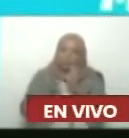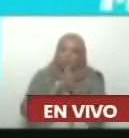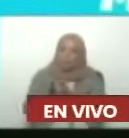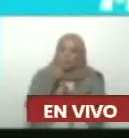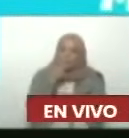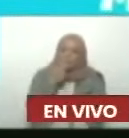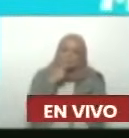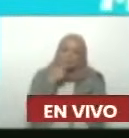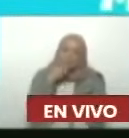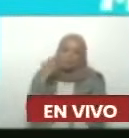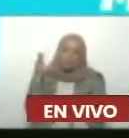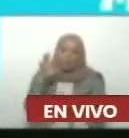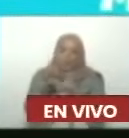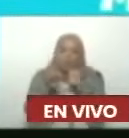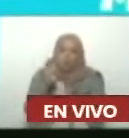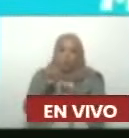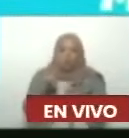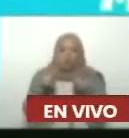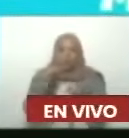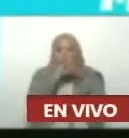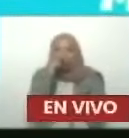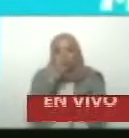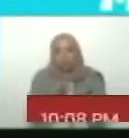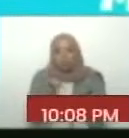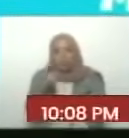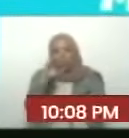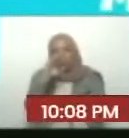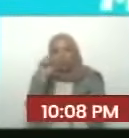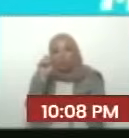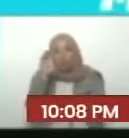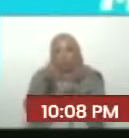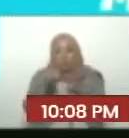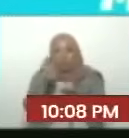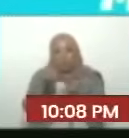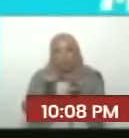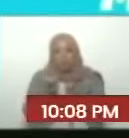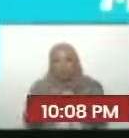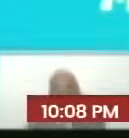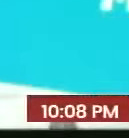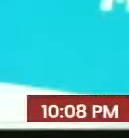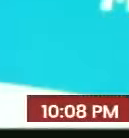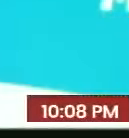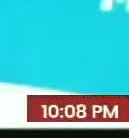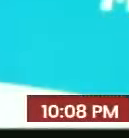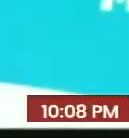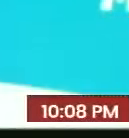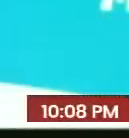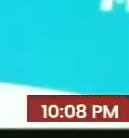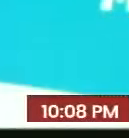recuperación y la reinauguración del zoológico Las Delicias. Adelante.